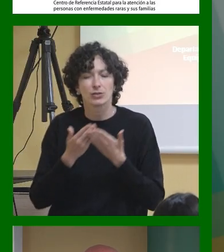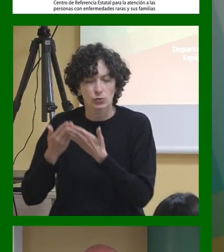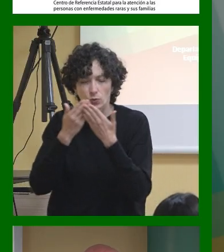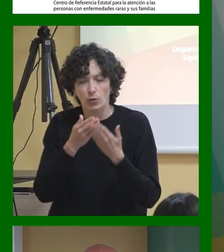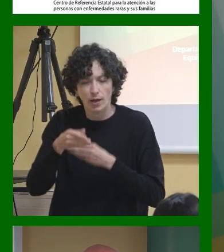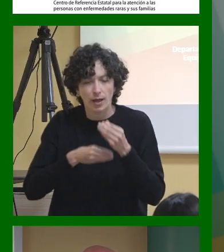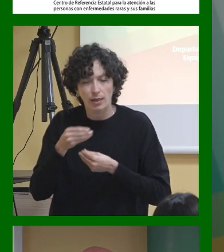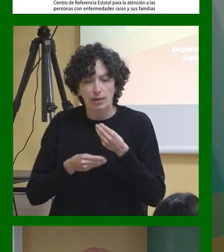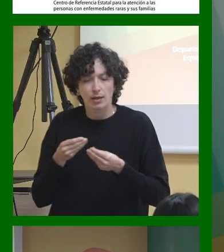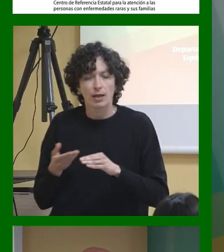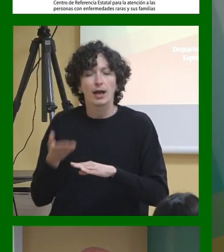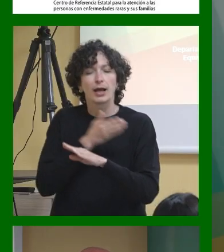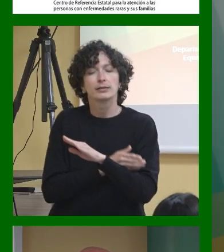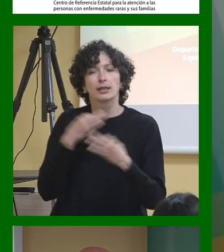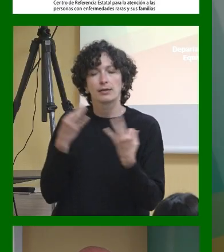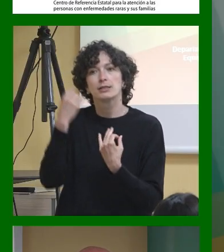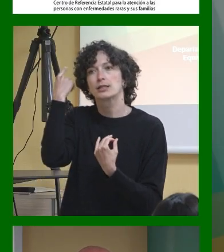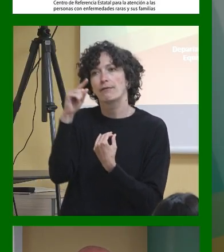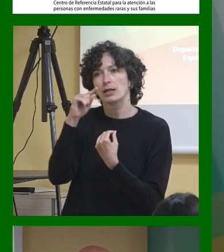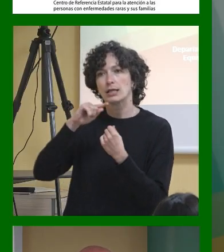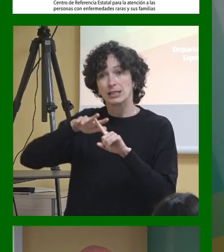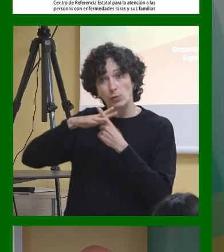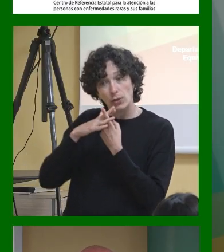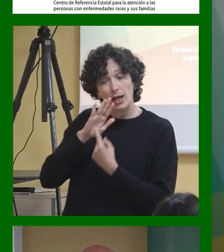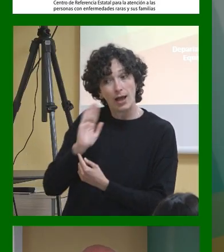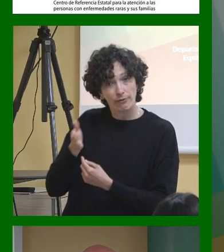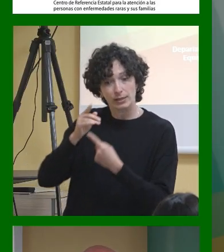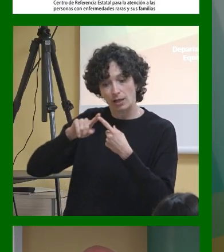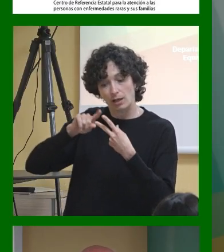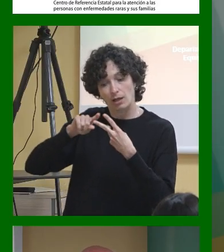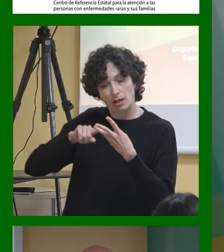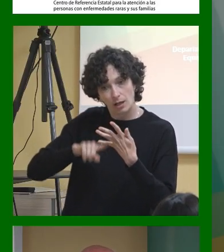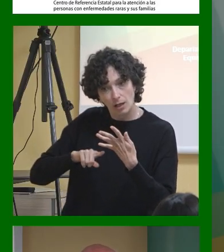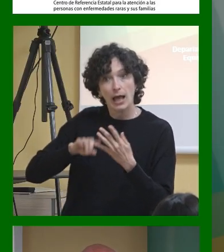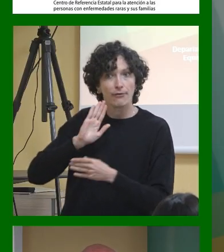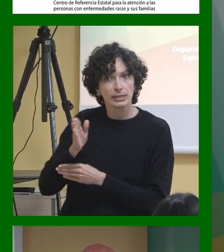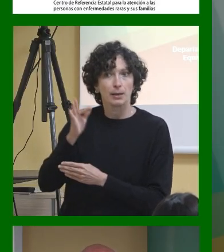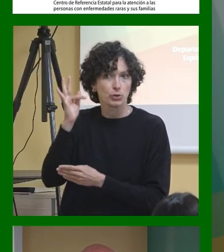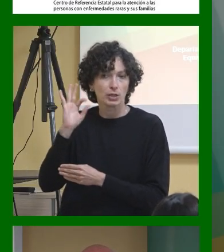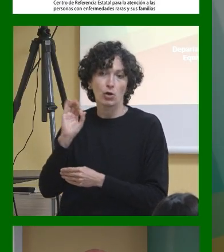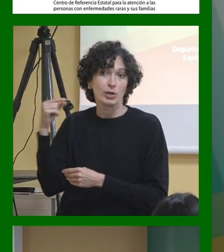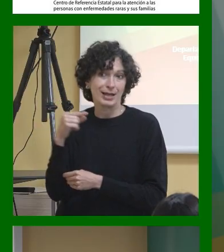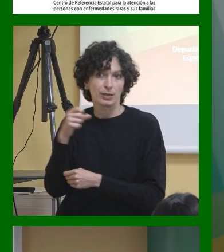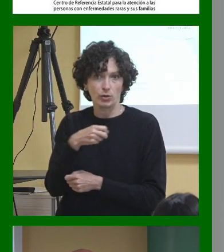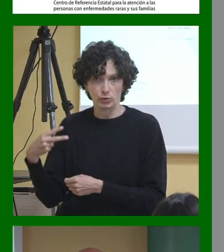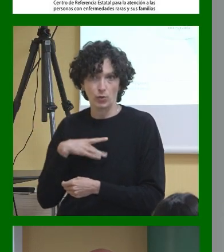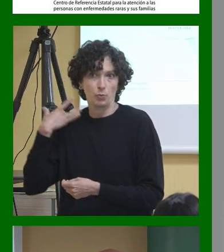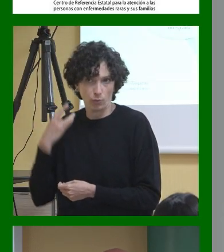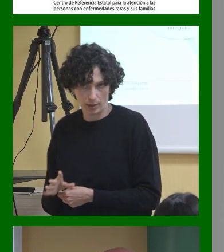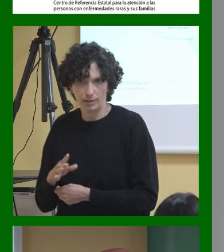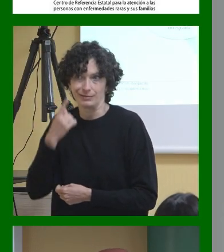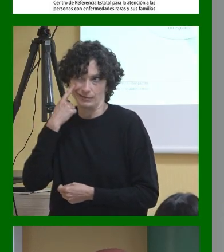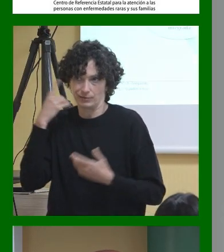de una serie de condicionantes que afectan de forma positiva o negativa a tus resultados. Bien, de eso quería